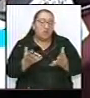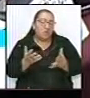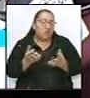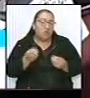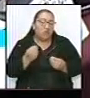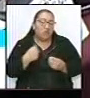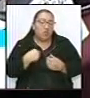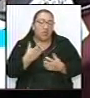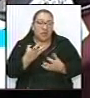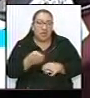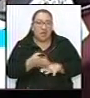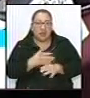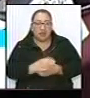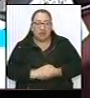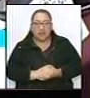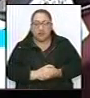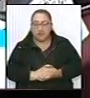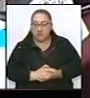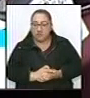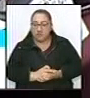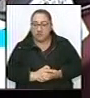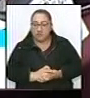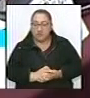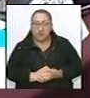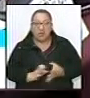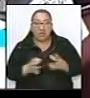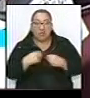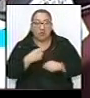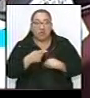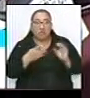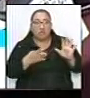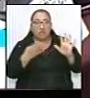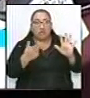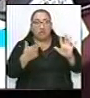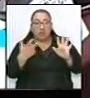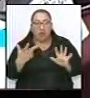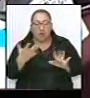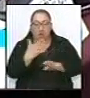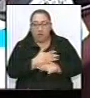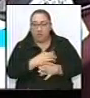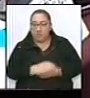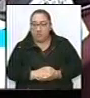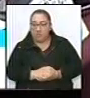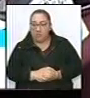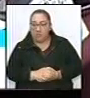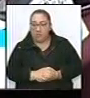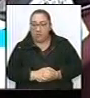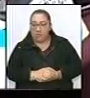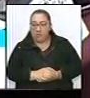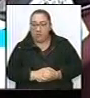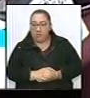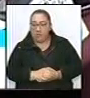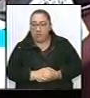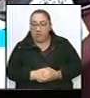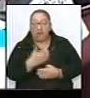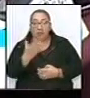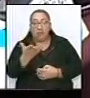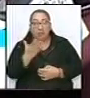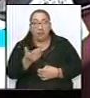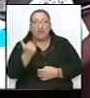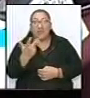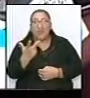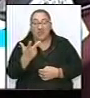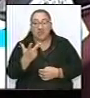o una disposición que adoptó la constituyente del 78 a pedido de